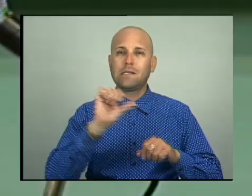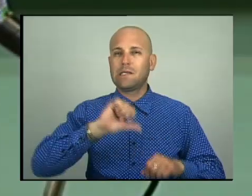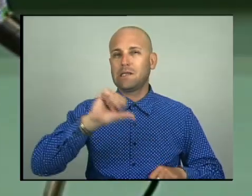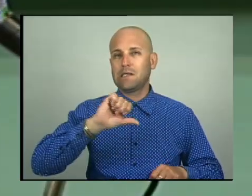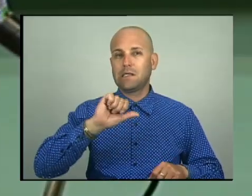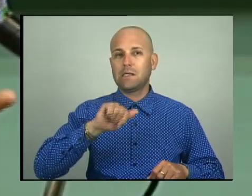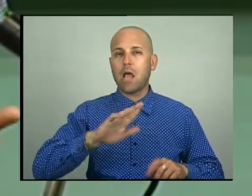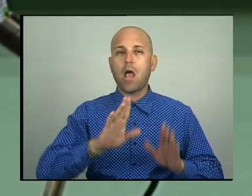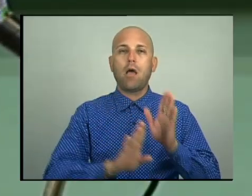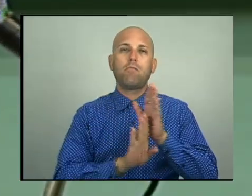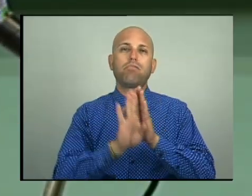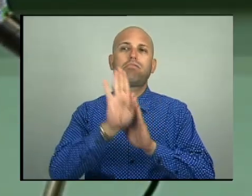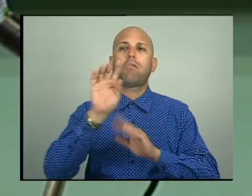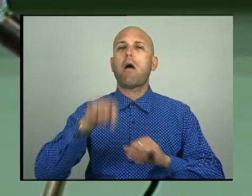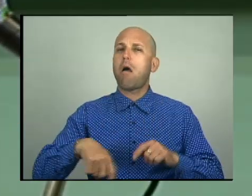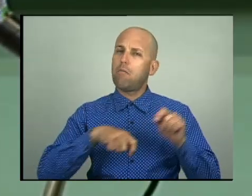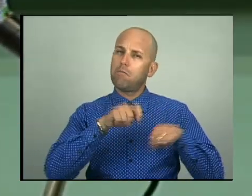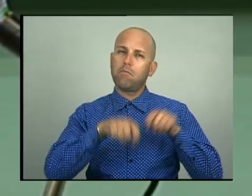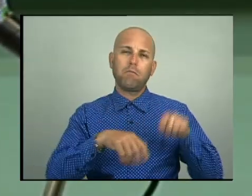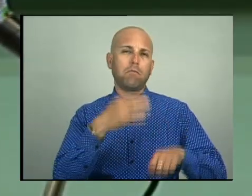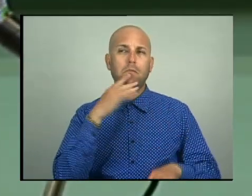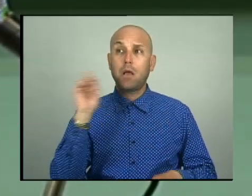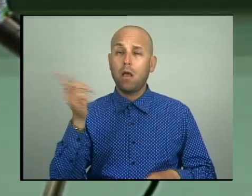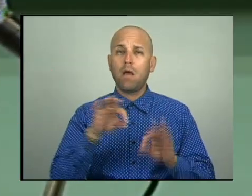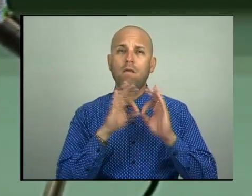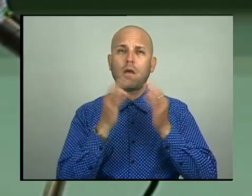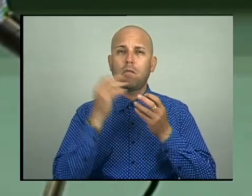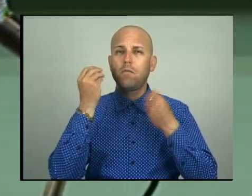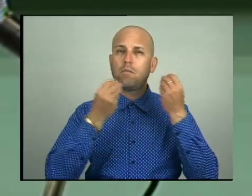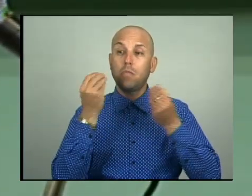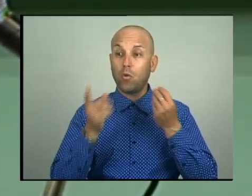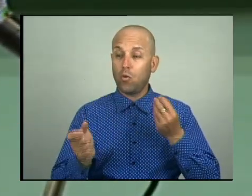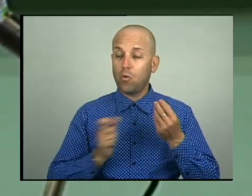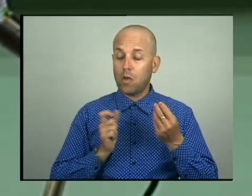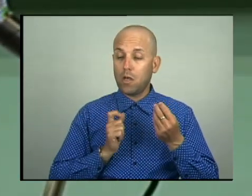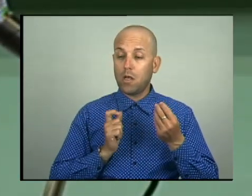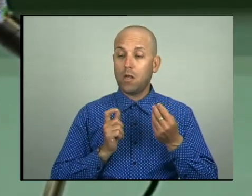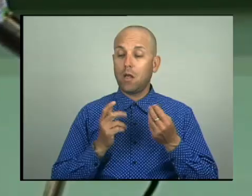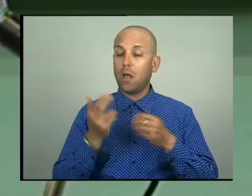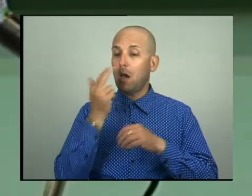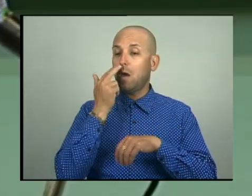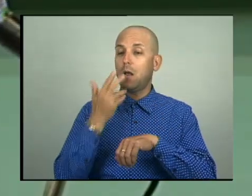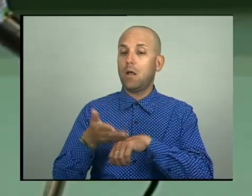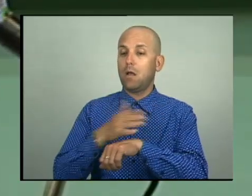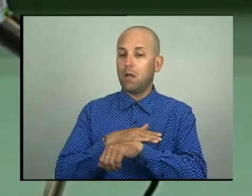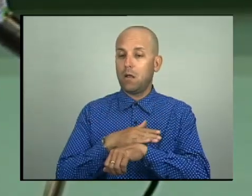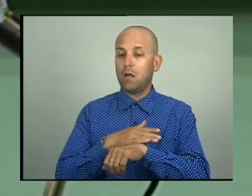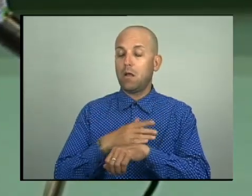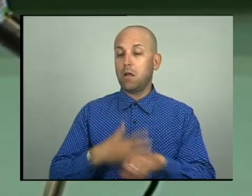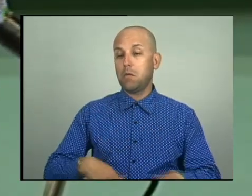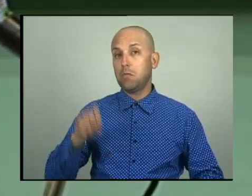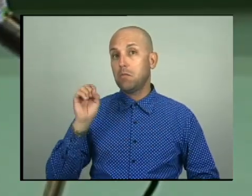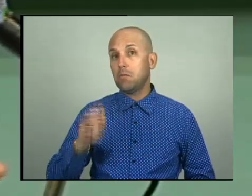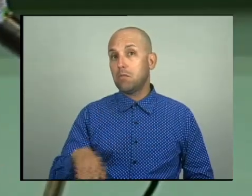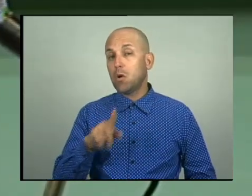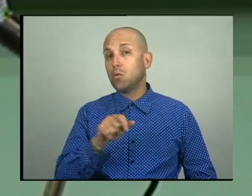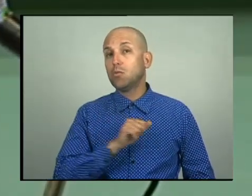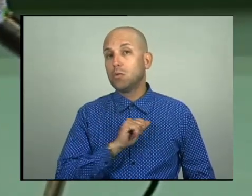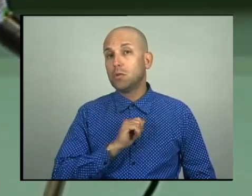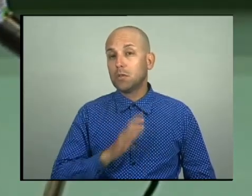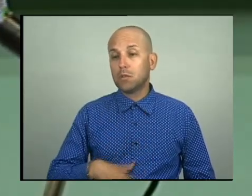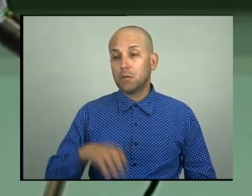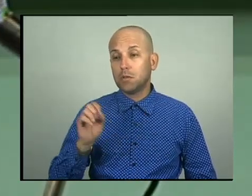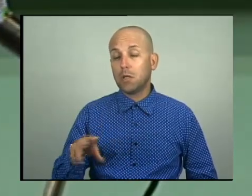Pero ahora se le explica y entonces la familia en realidad es la que toma la determinación. Porque en Cuba está aprobado el aborto o interrupción del embarazo en caso de